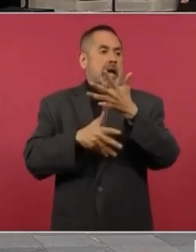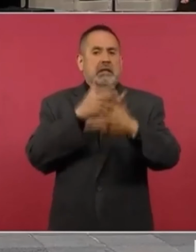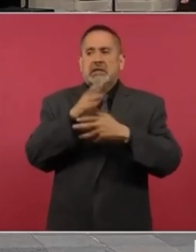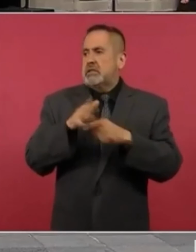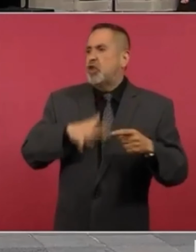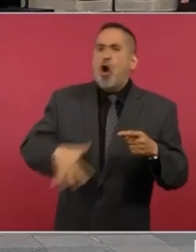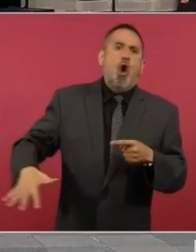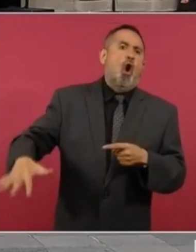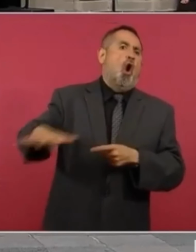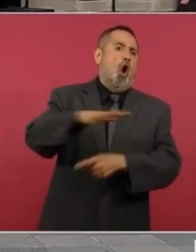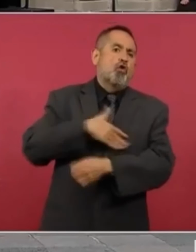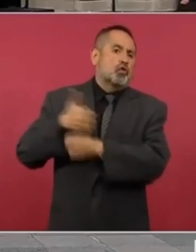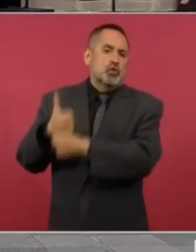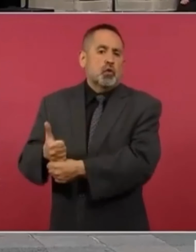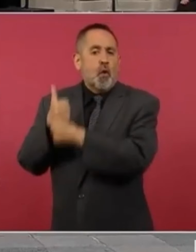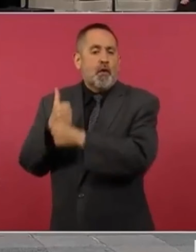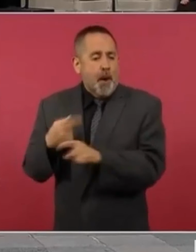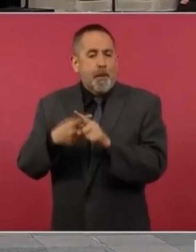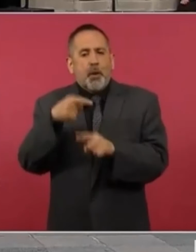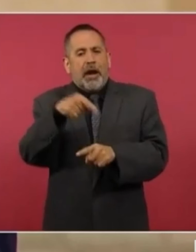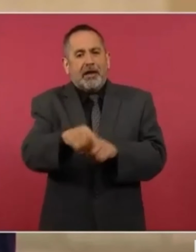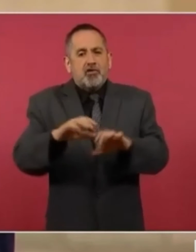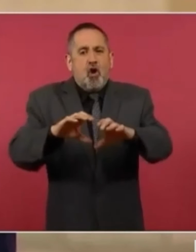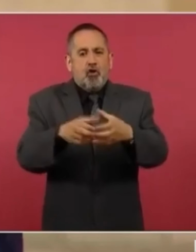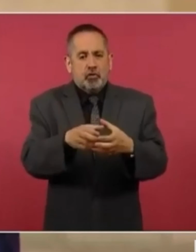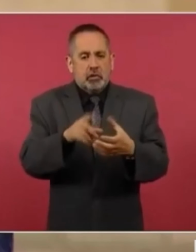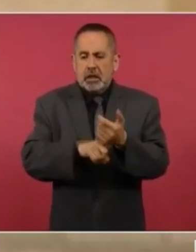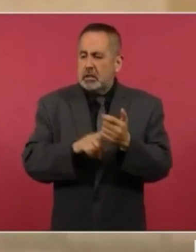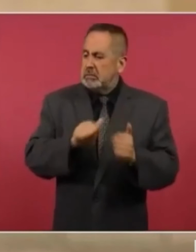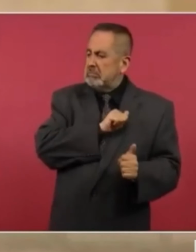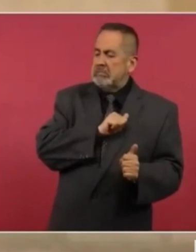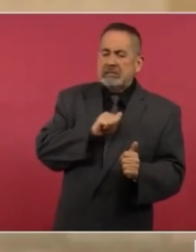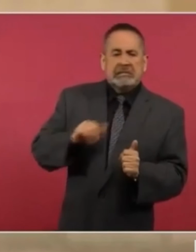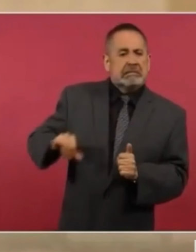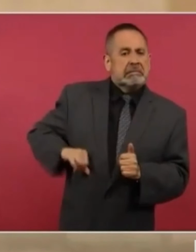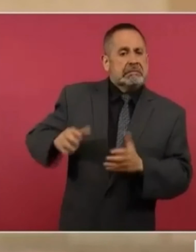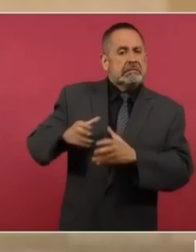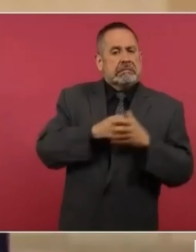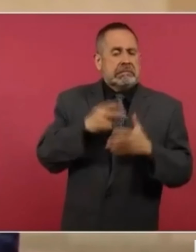sufrimiento debido a intereses pecuniarios y